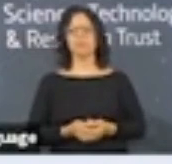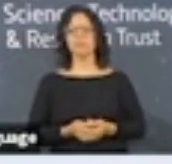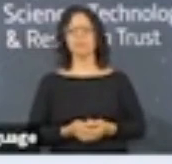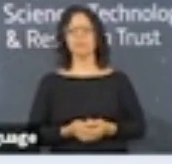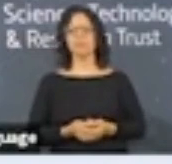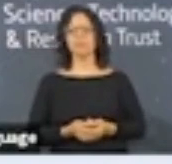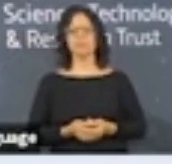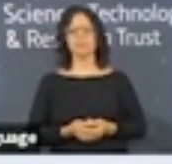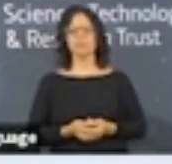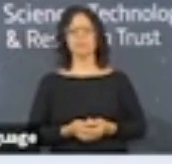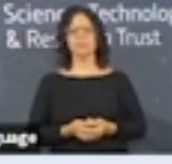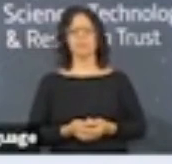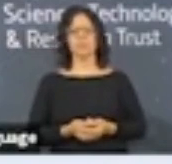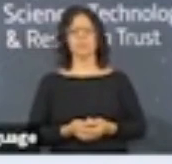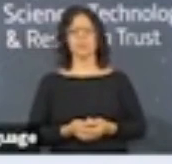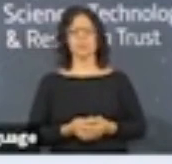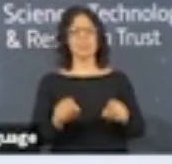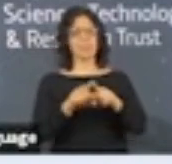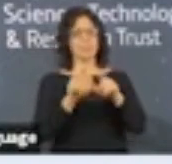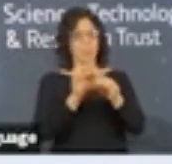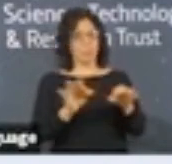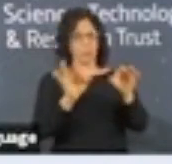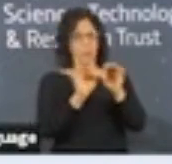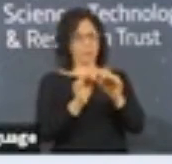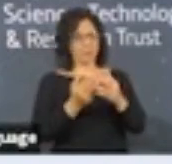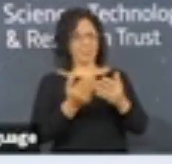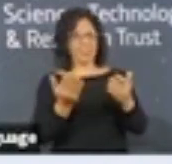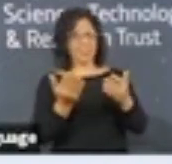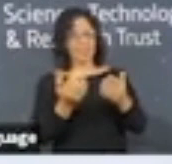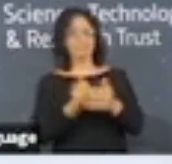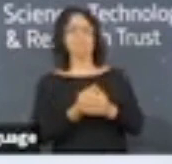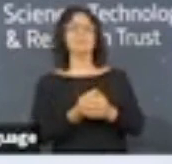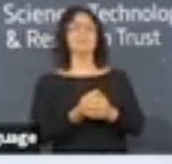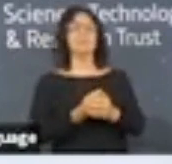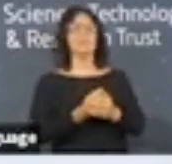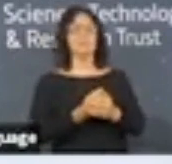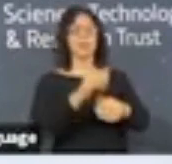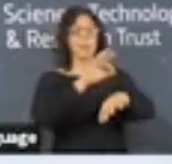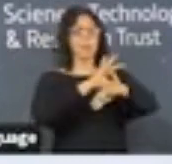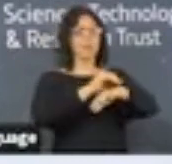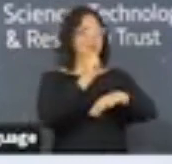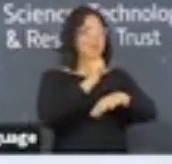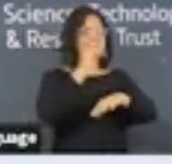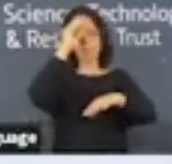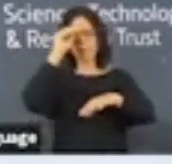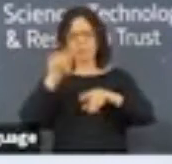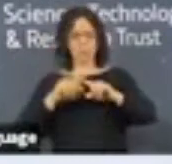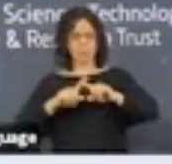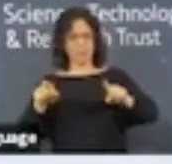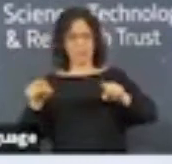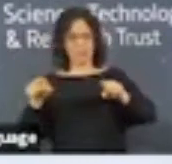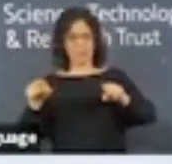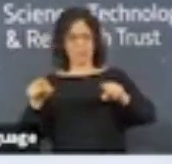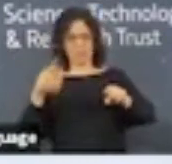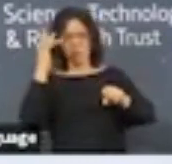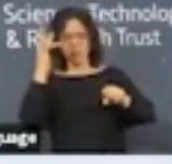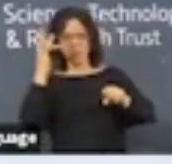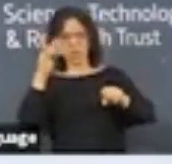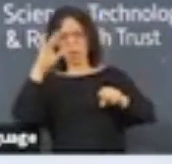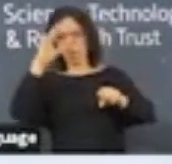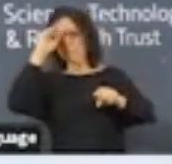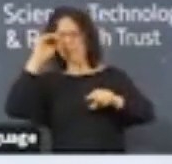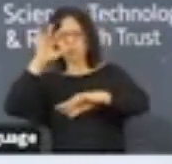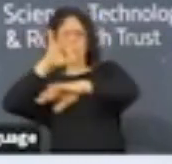Bueno, es importante reconocer la diferencia entre los machos y las hembras de los mosquitos, porque los machos no pican, solo